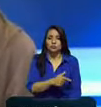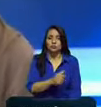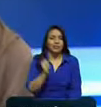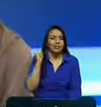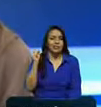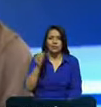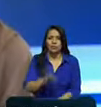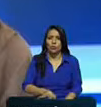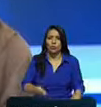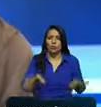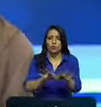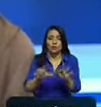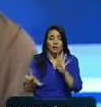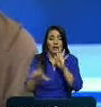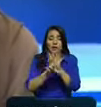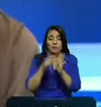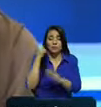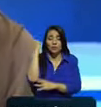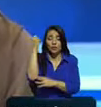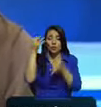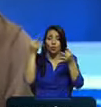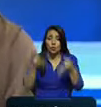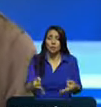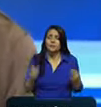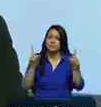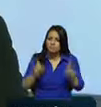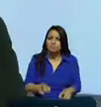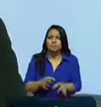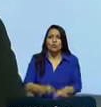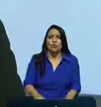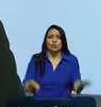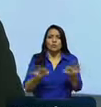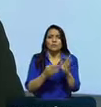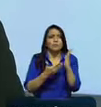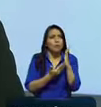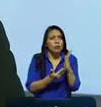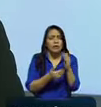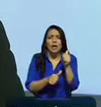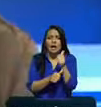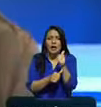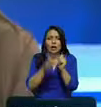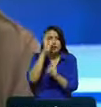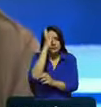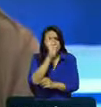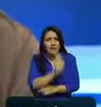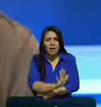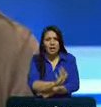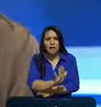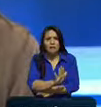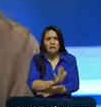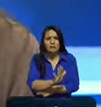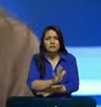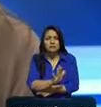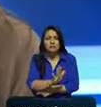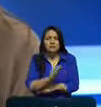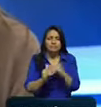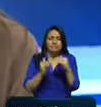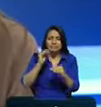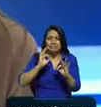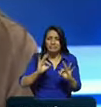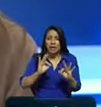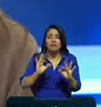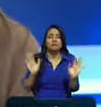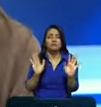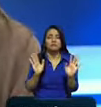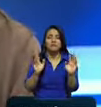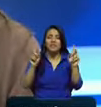determinado por el cumplimiento de otros derechos requiere un modelo no asistencialista, no hospitalario, no de intervención en tercer nivel, sino